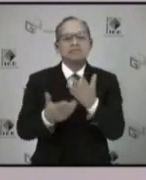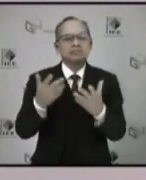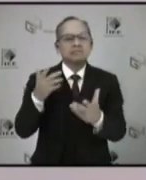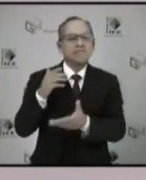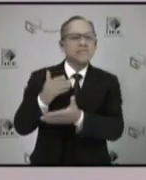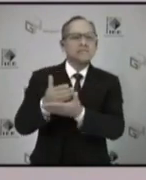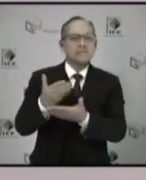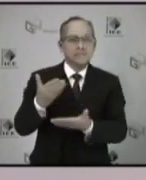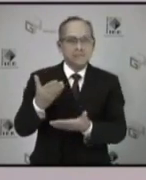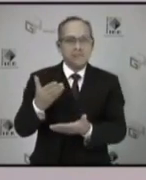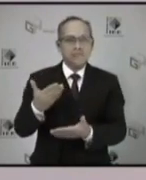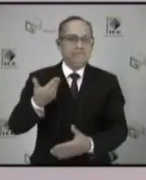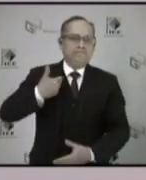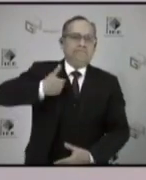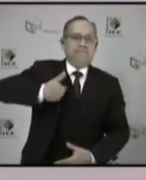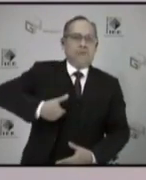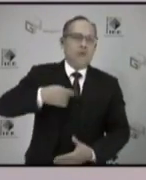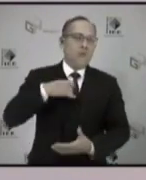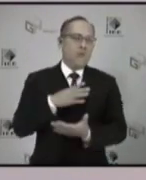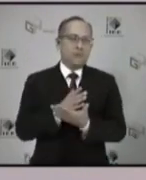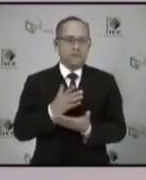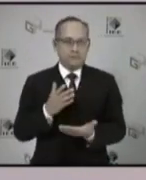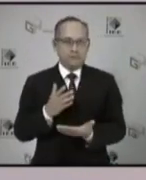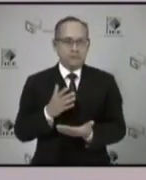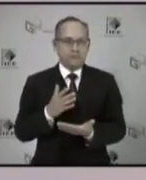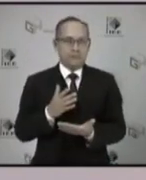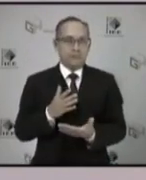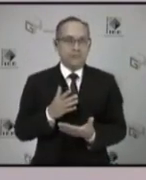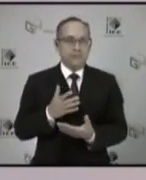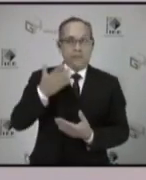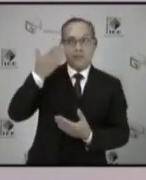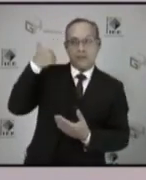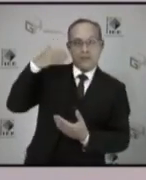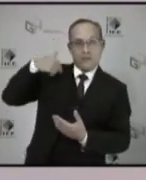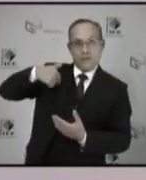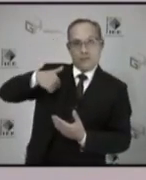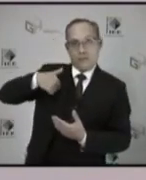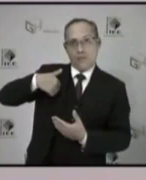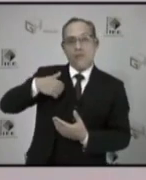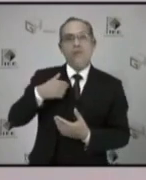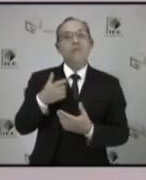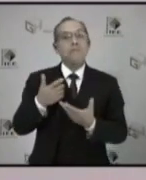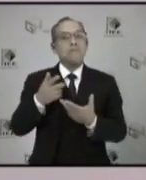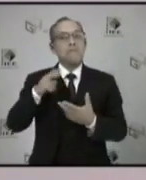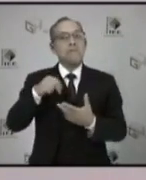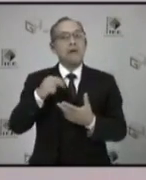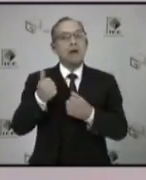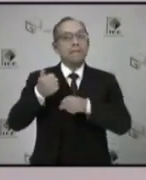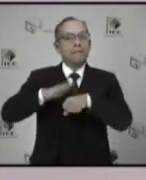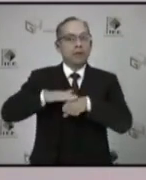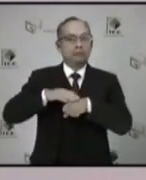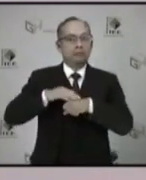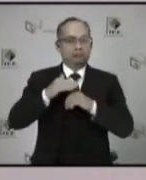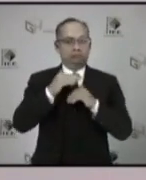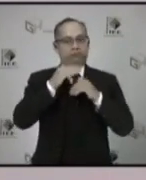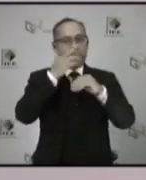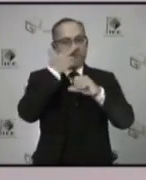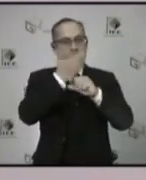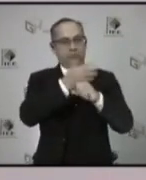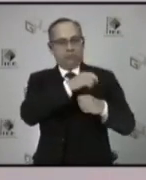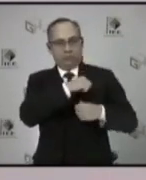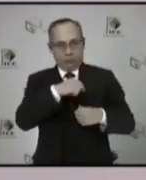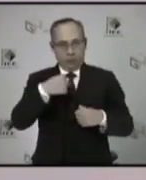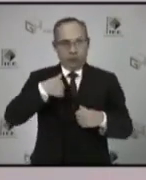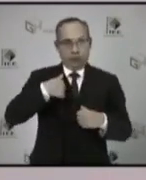pruebas me remonto. Cuando fui auditor superior del Estado, denuncié públicamente